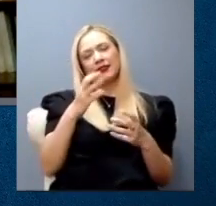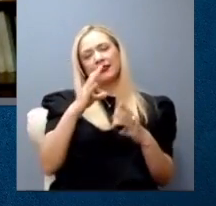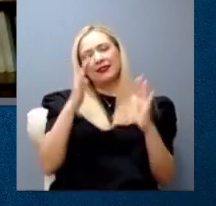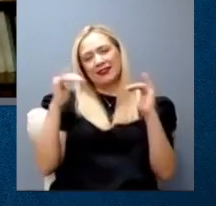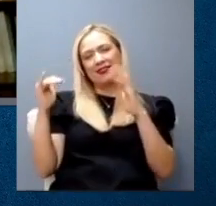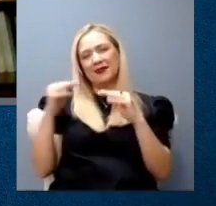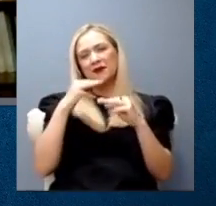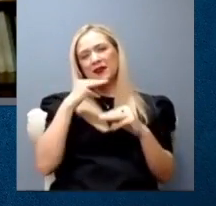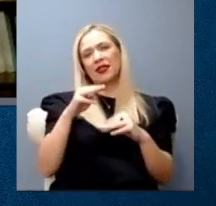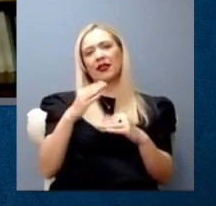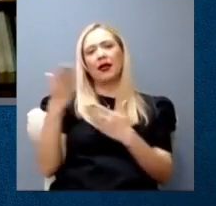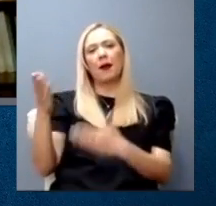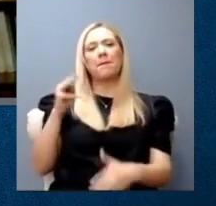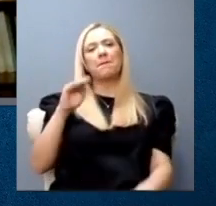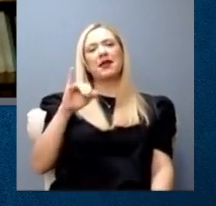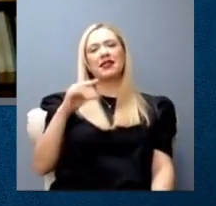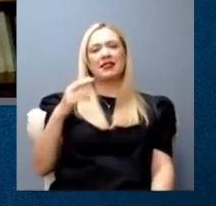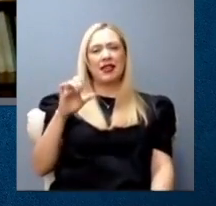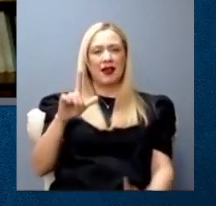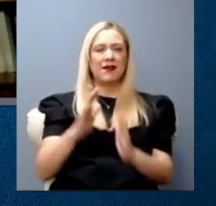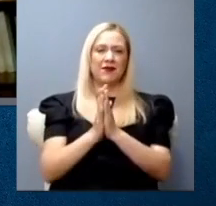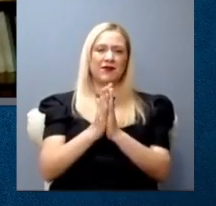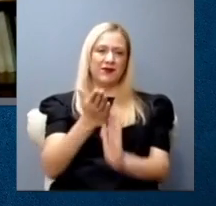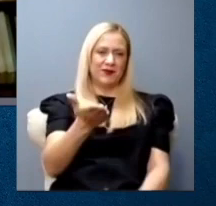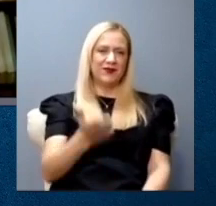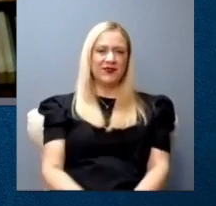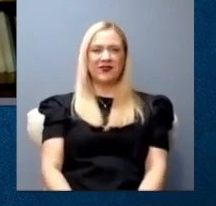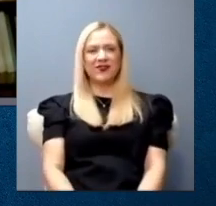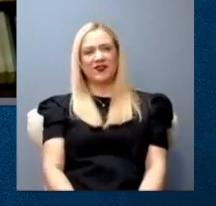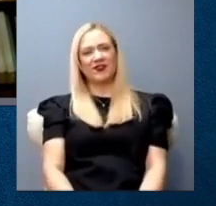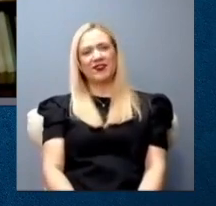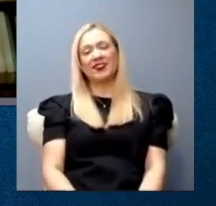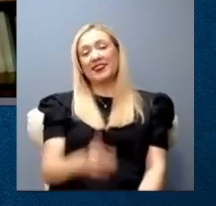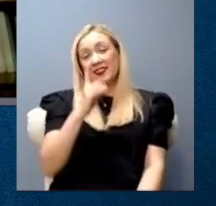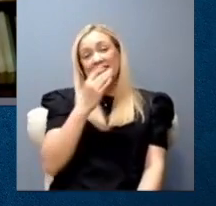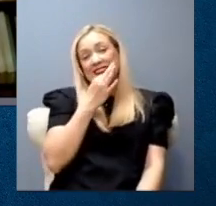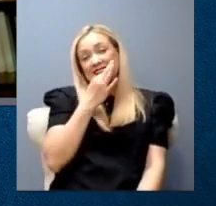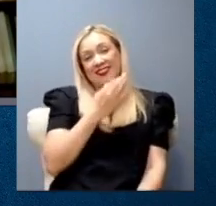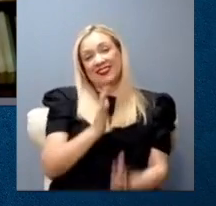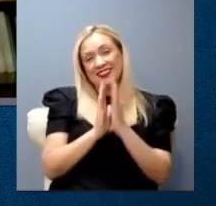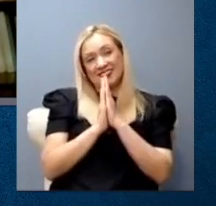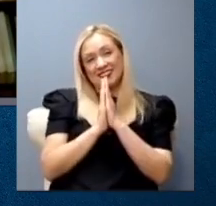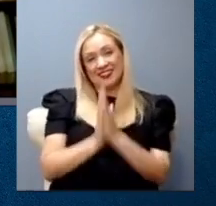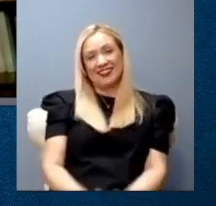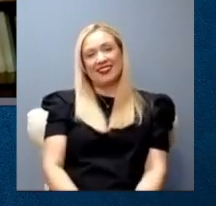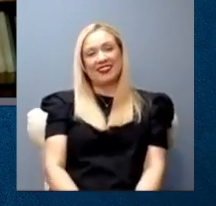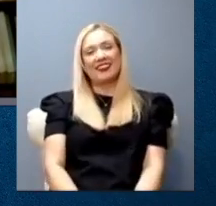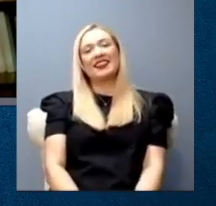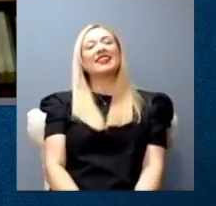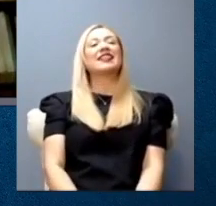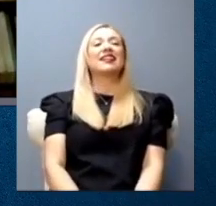entonces contigo. Adelante, por favor. En un minutito, si puede ser.